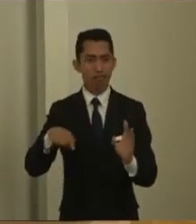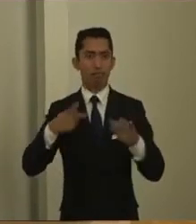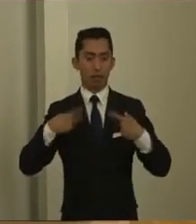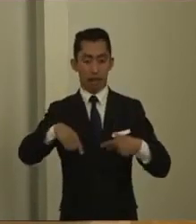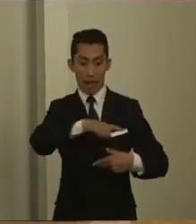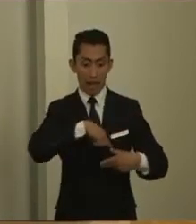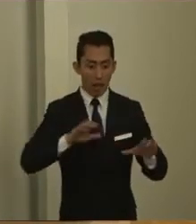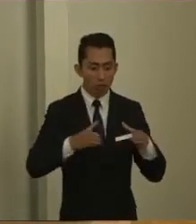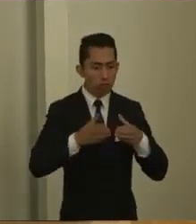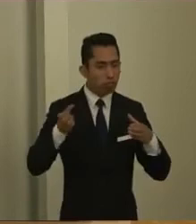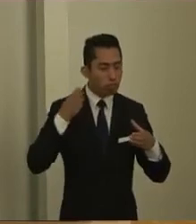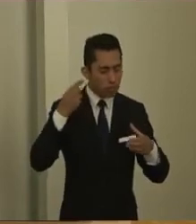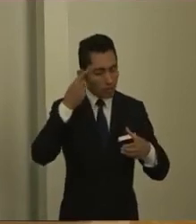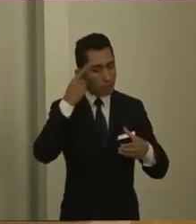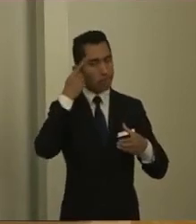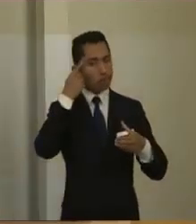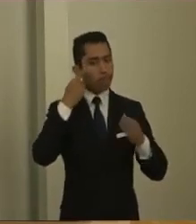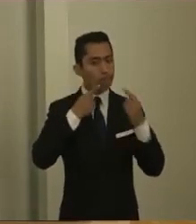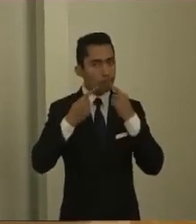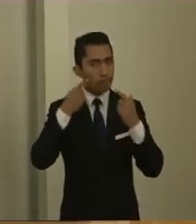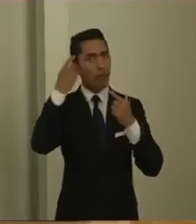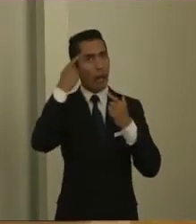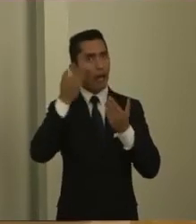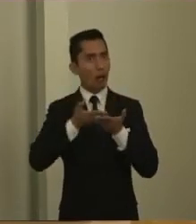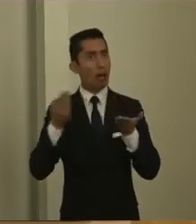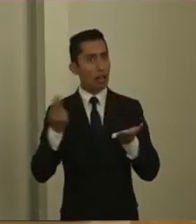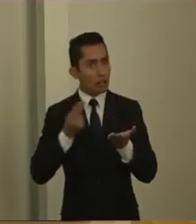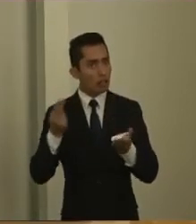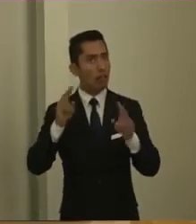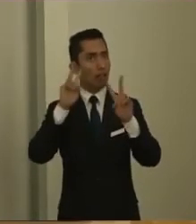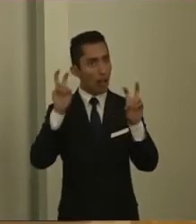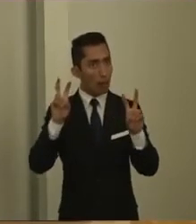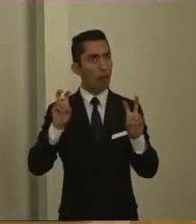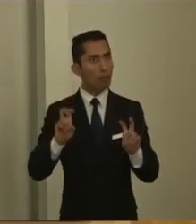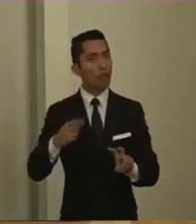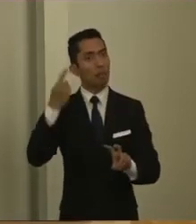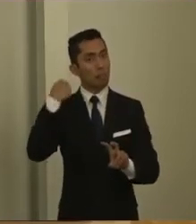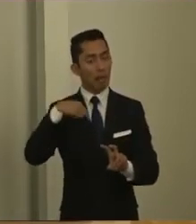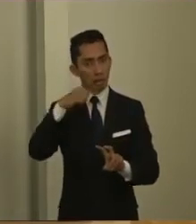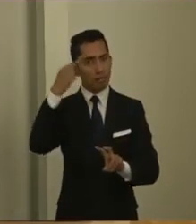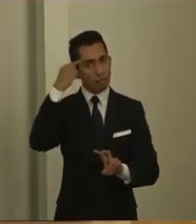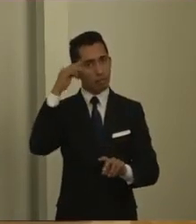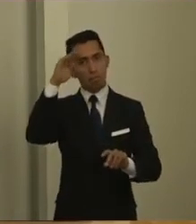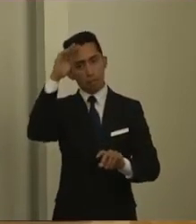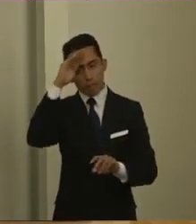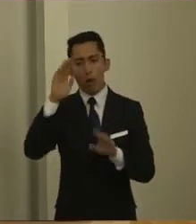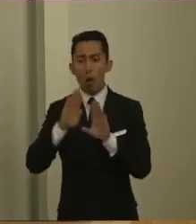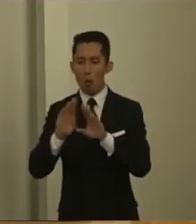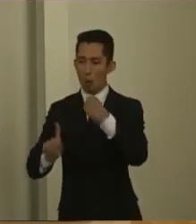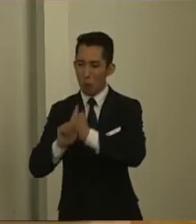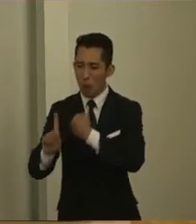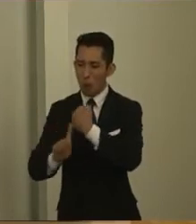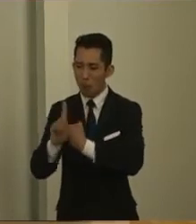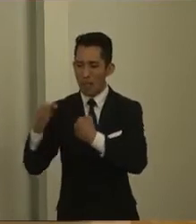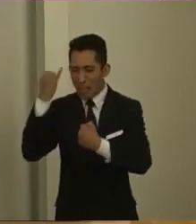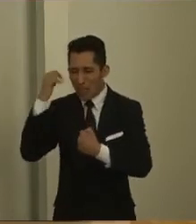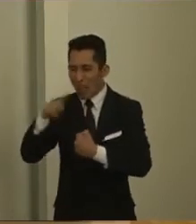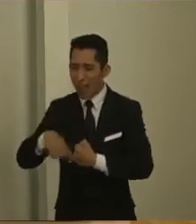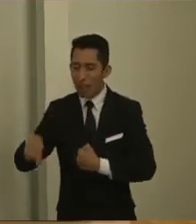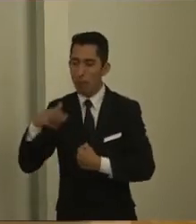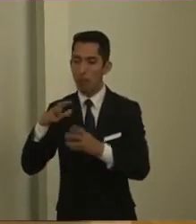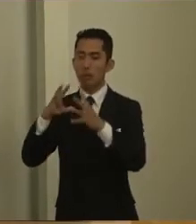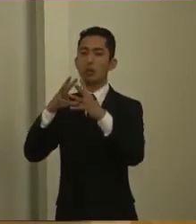cátedra consideró necesario generar un espacio que aporte a la reflexión y discusión de las problemáticas que agravan el contexto de desigualdad